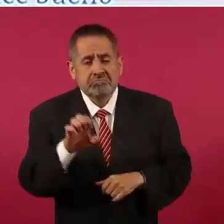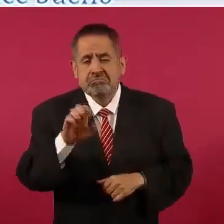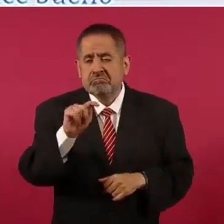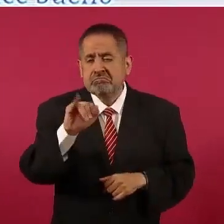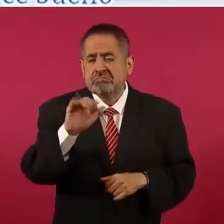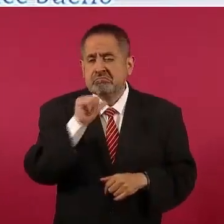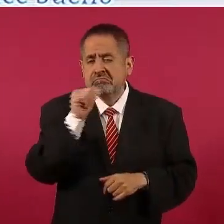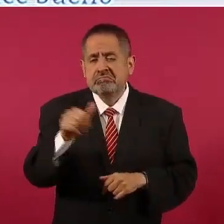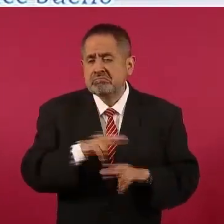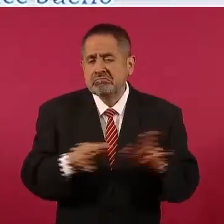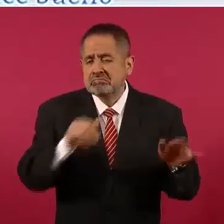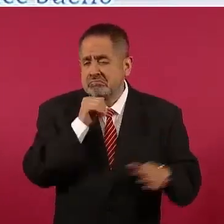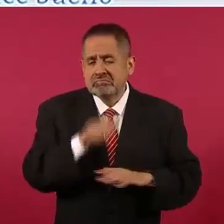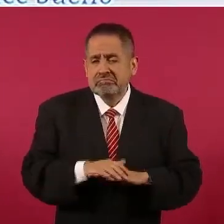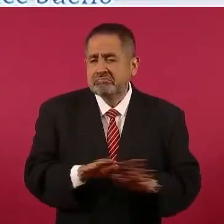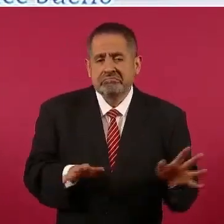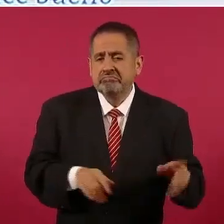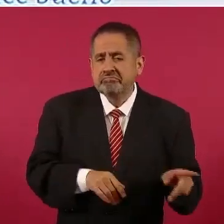Ahora es